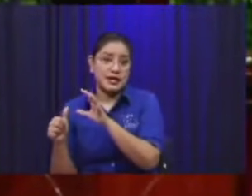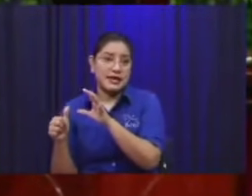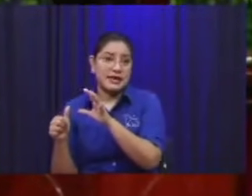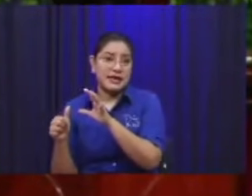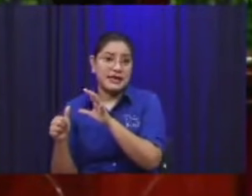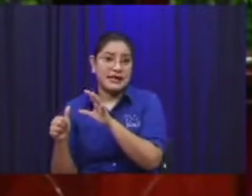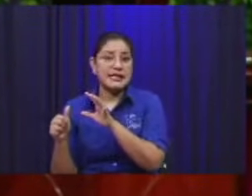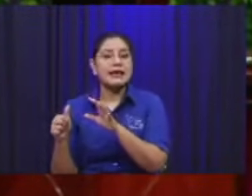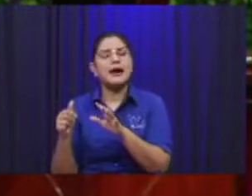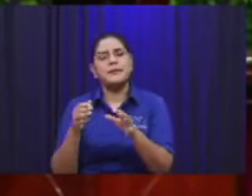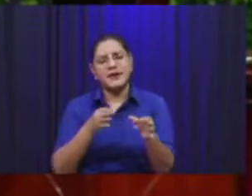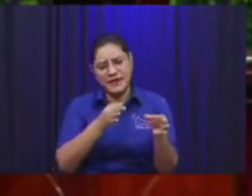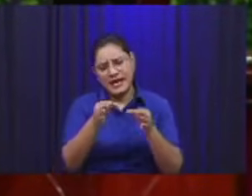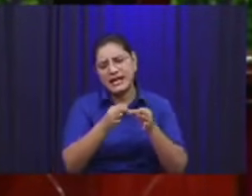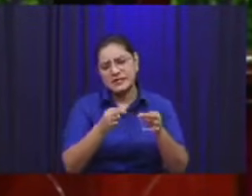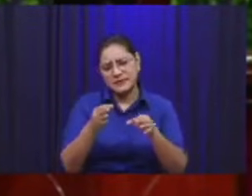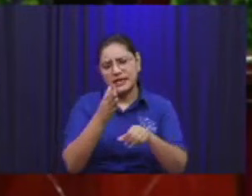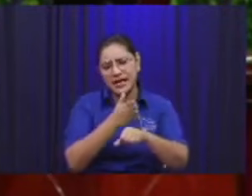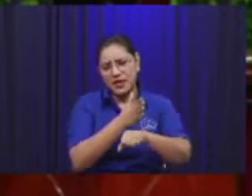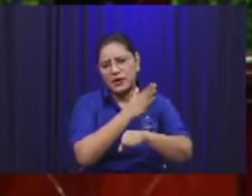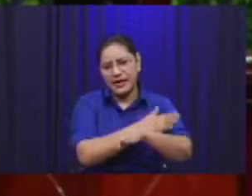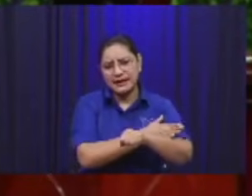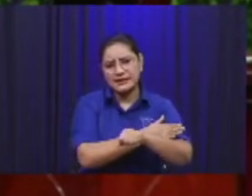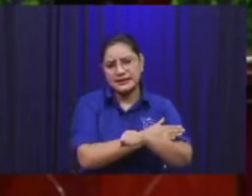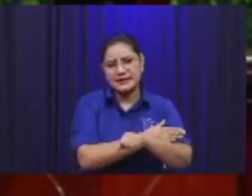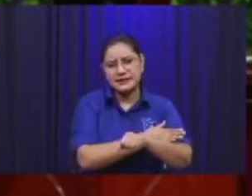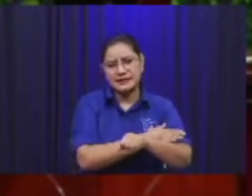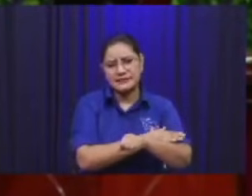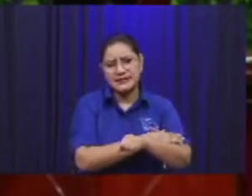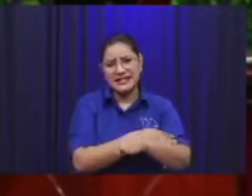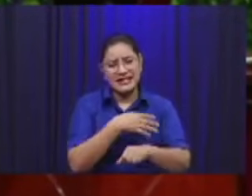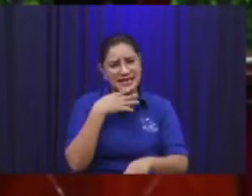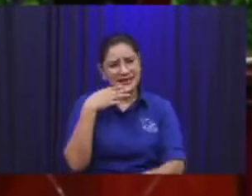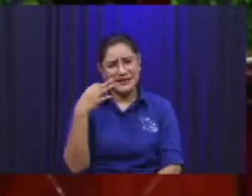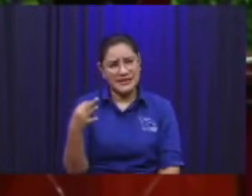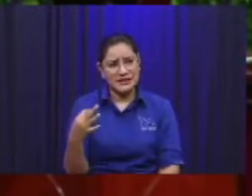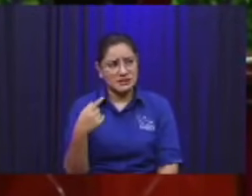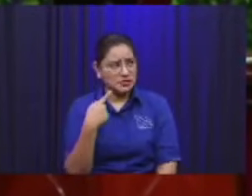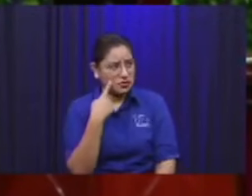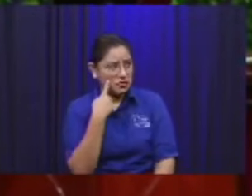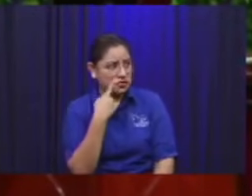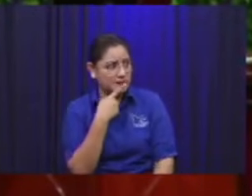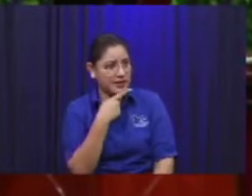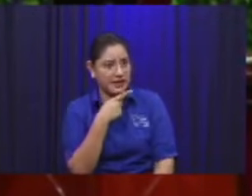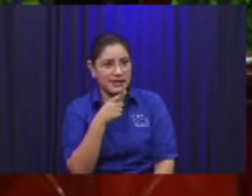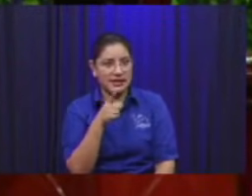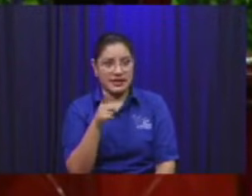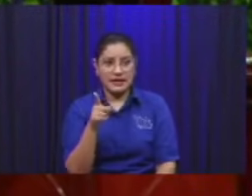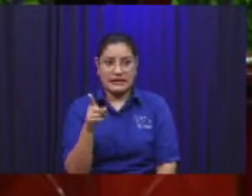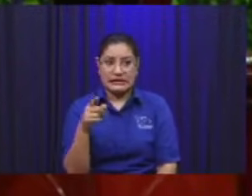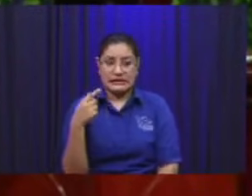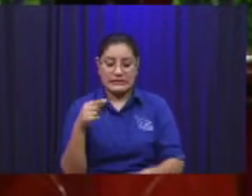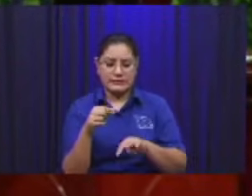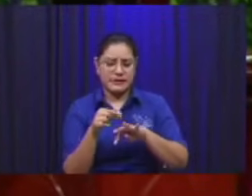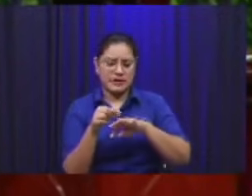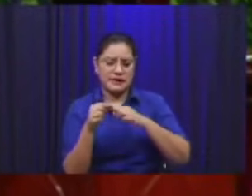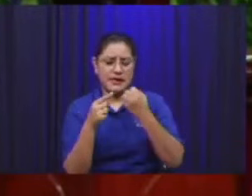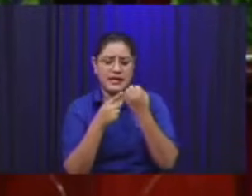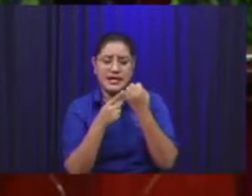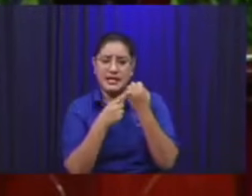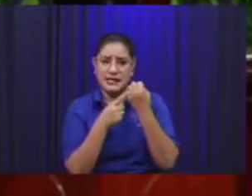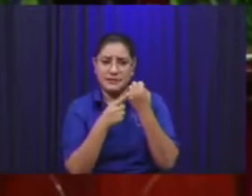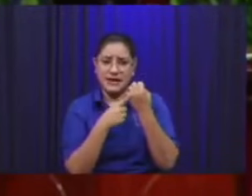me habían antecedido y francamente le miraba le miraba un